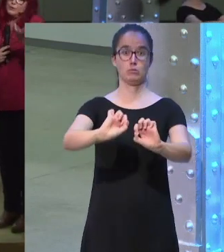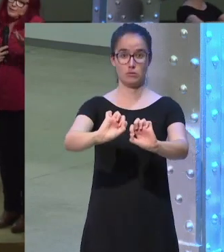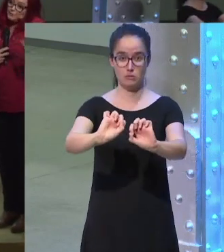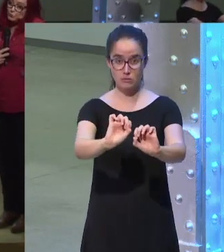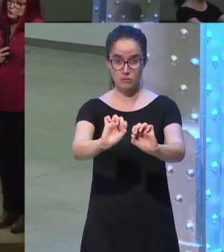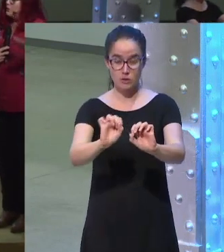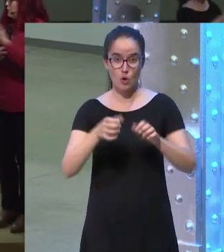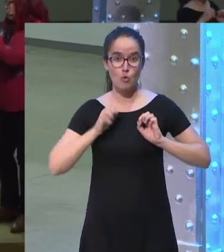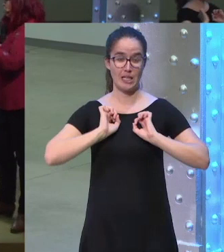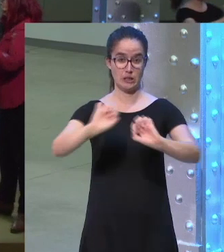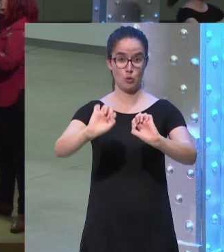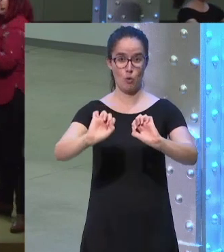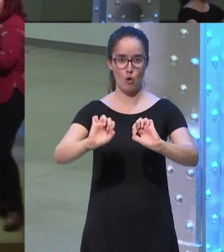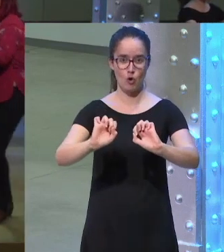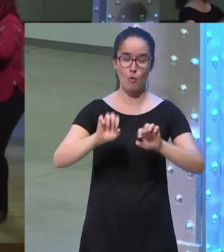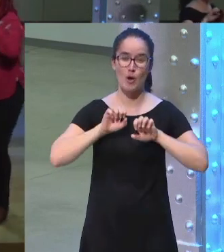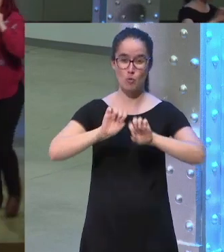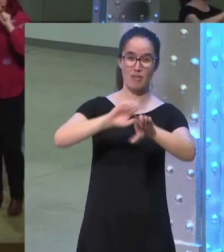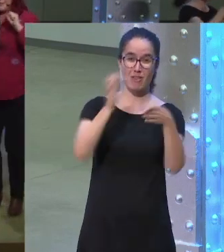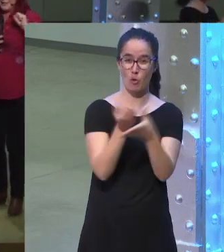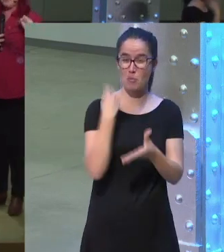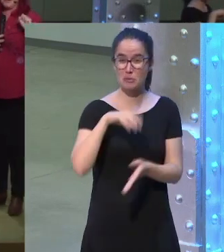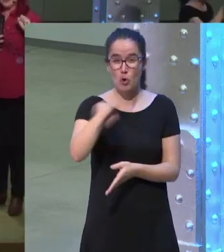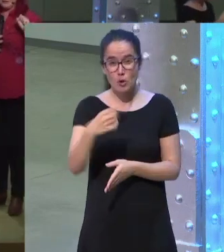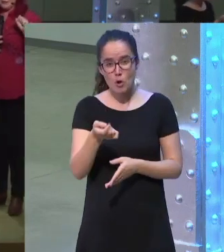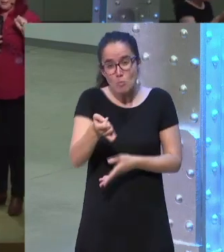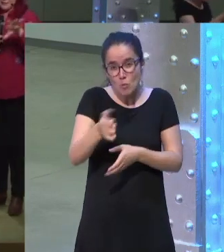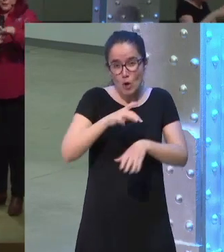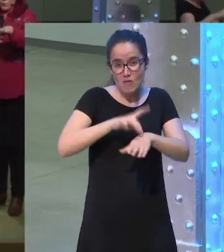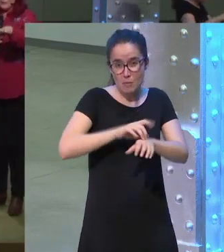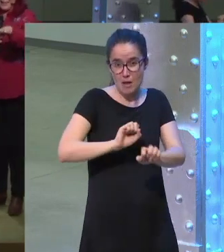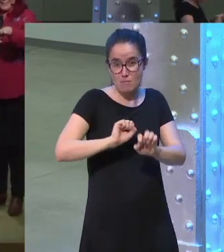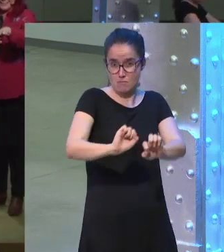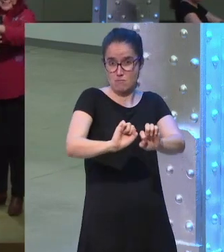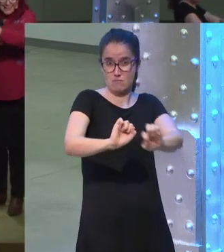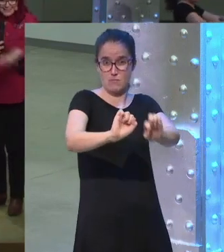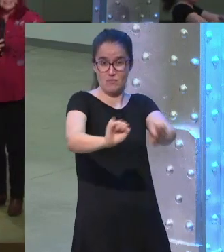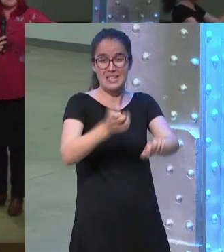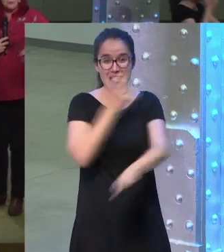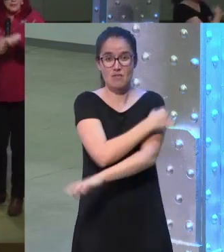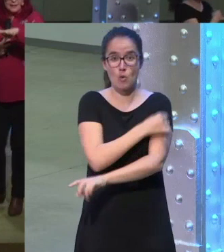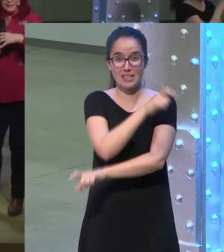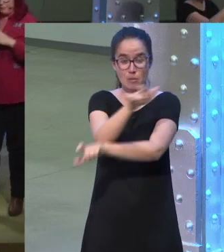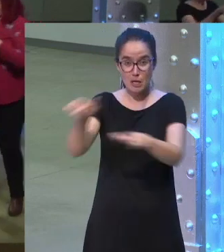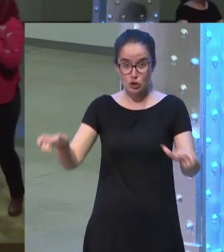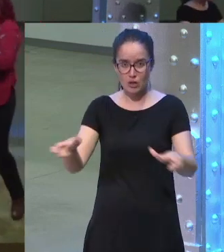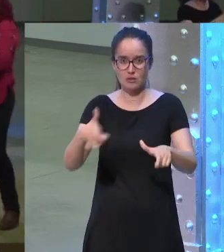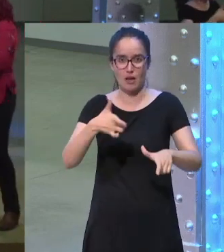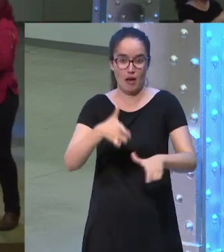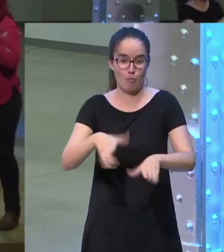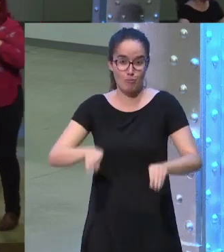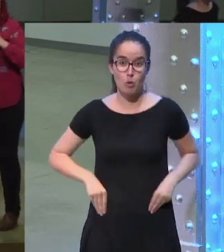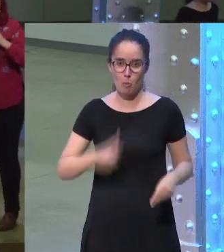escudo, no va a hacer un escudo como una inmunidad de grupo, pero sí pueden ir parando la enfermedad si vacunas a la gente que tiene más posibilidades de